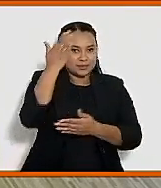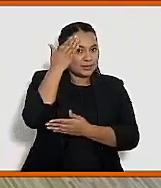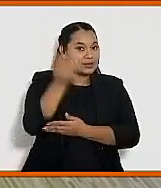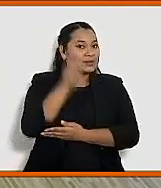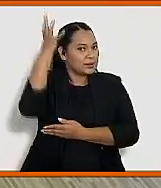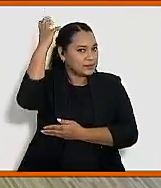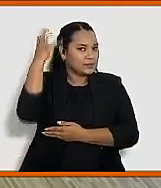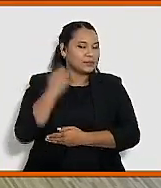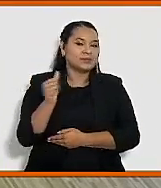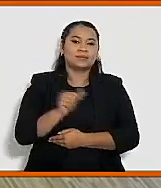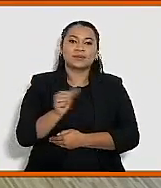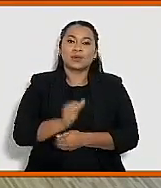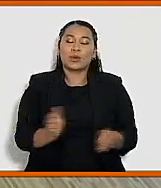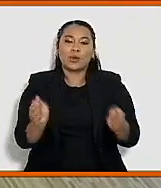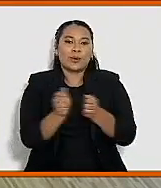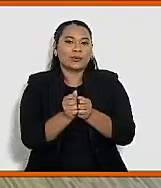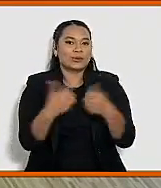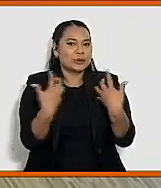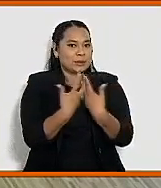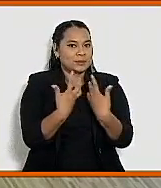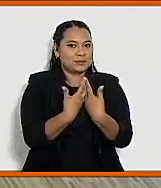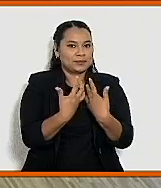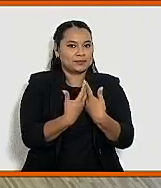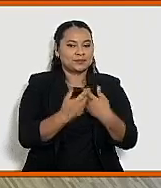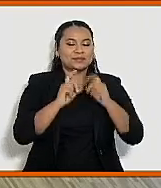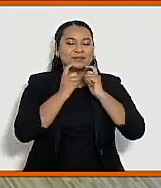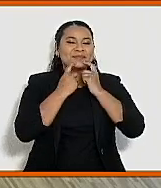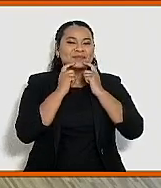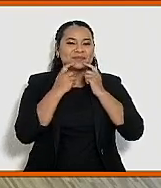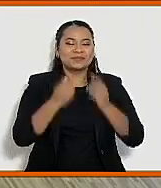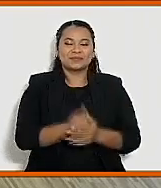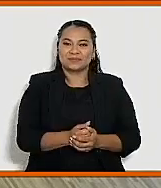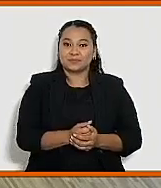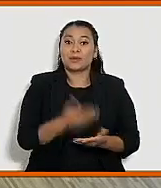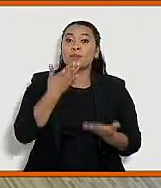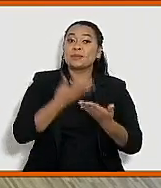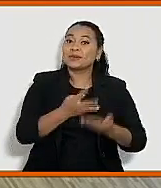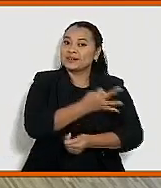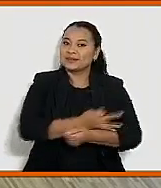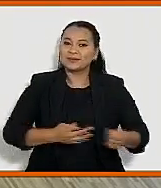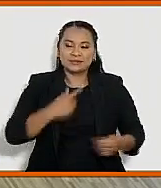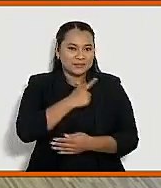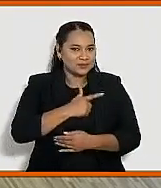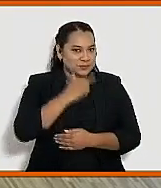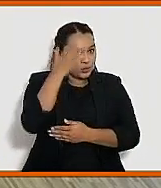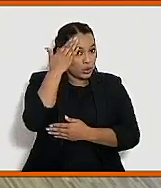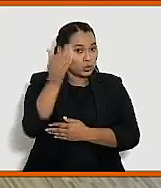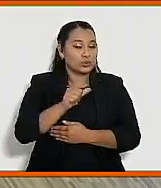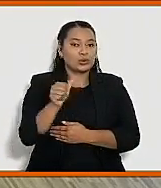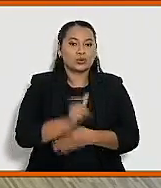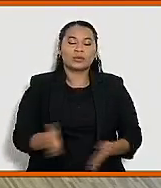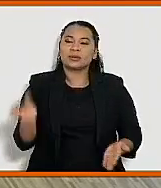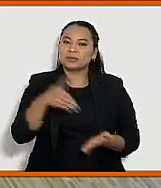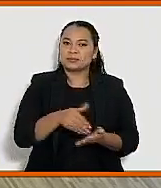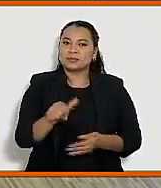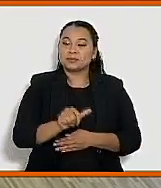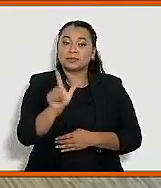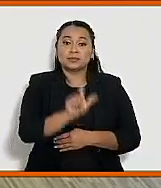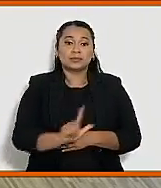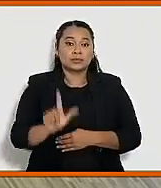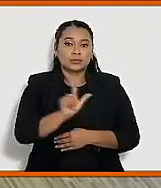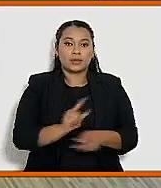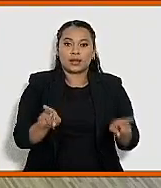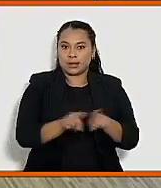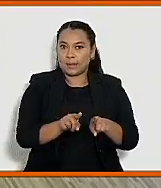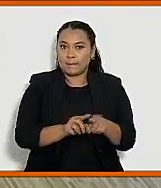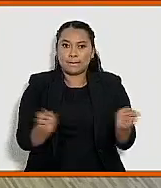Charlene Walter con la grata compañía de Tatiana Varela. Buenas tardes, Charlene. Qué placer saludarte una vez más. Hoy lunes también contamos con la presencia